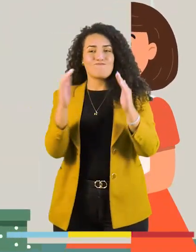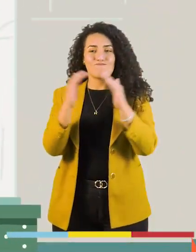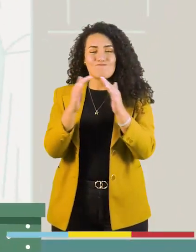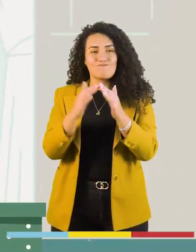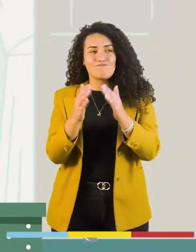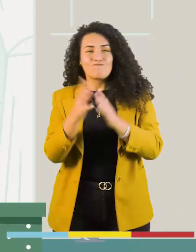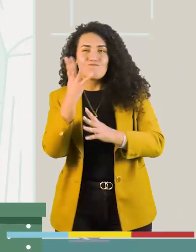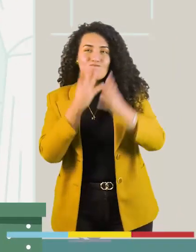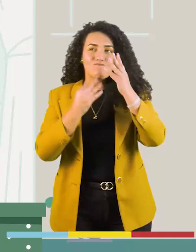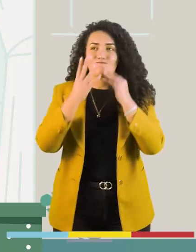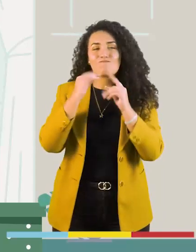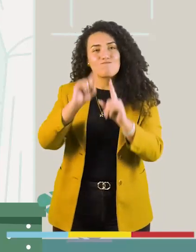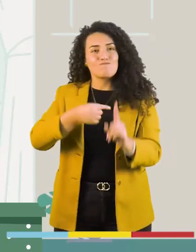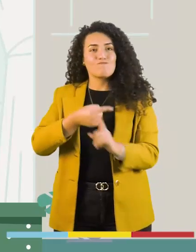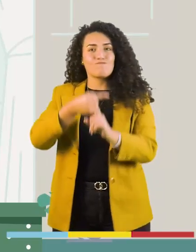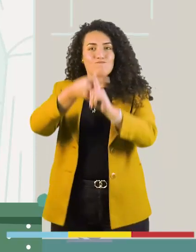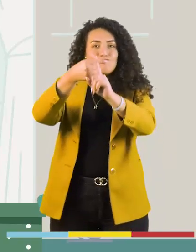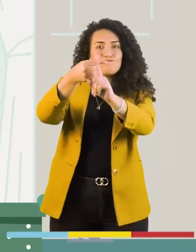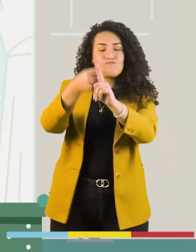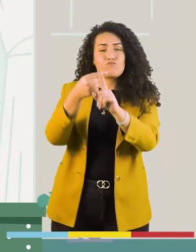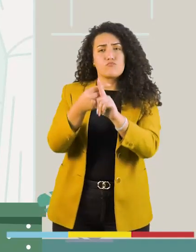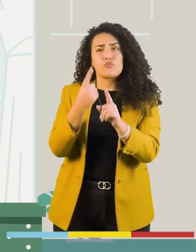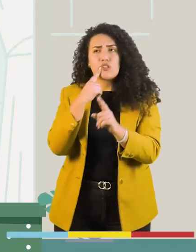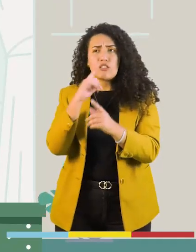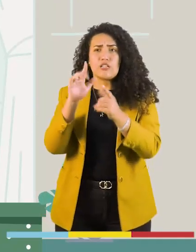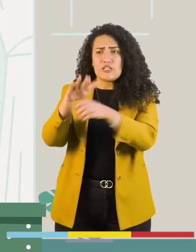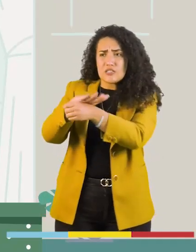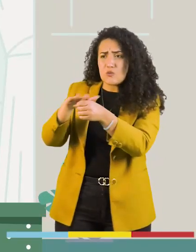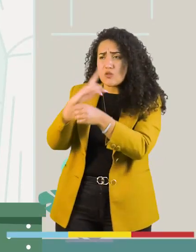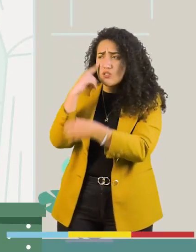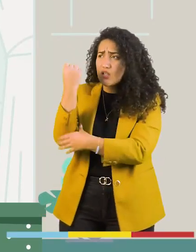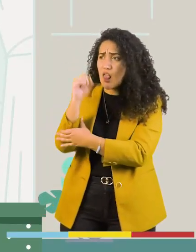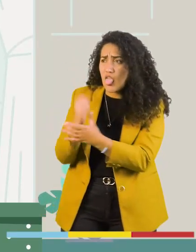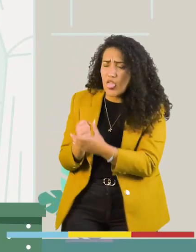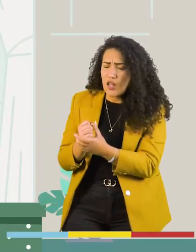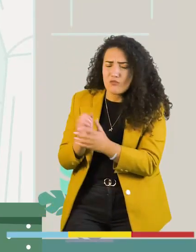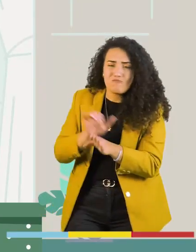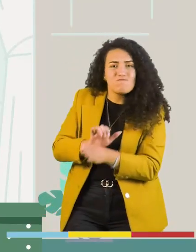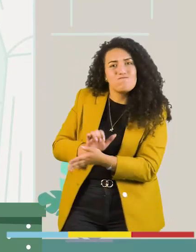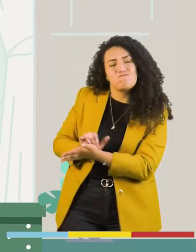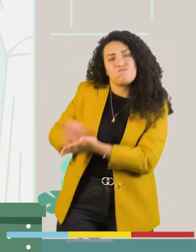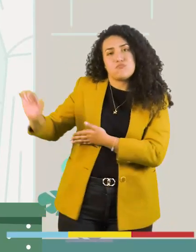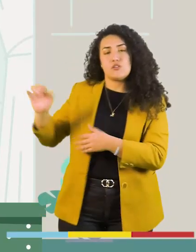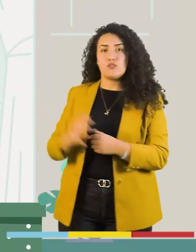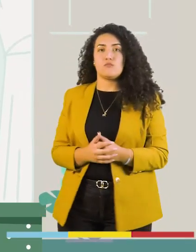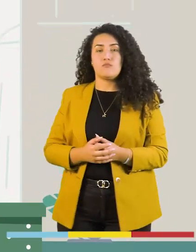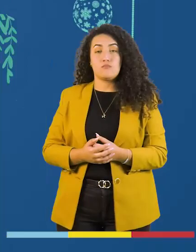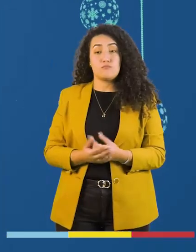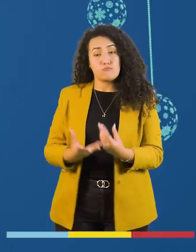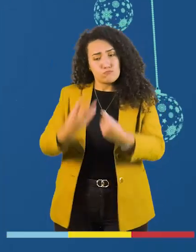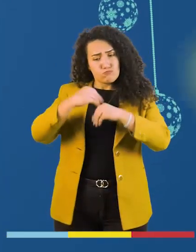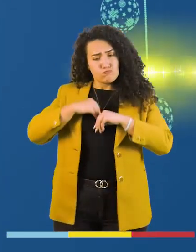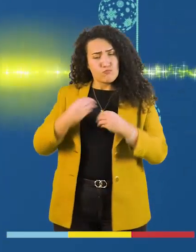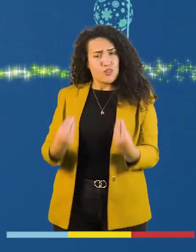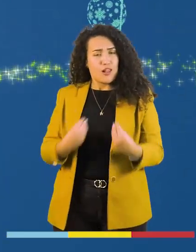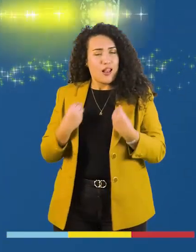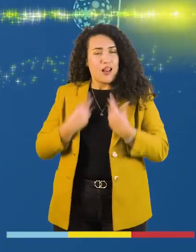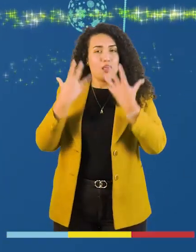sonrisa con la que nos fuimos, pero esta vez llenos de historias y anécdotas positivas para evitar estas situaciones